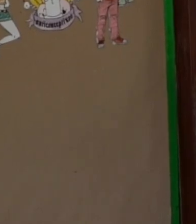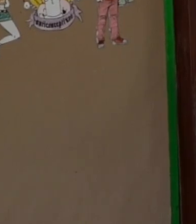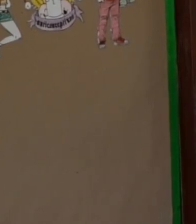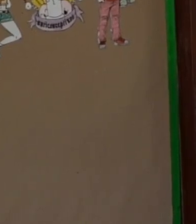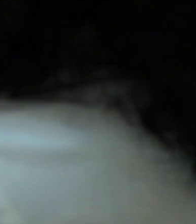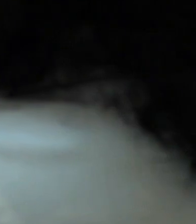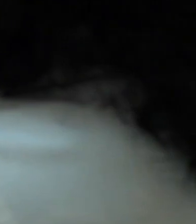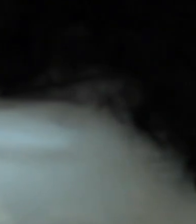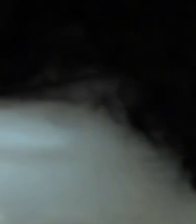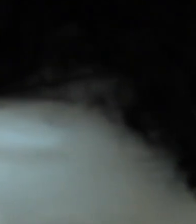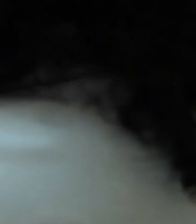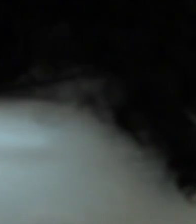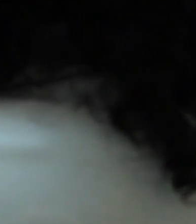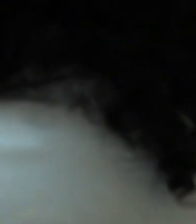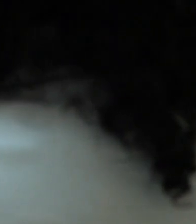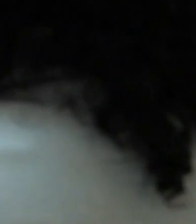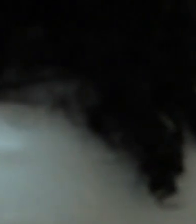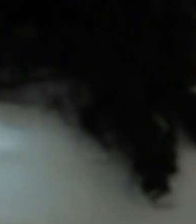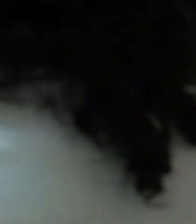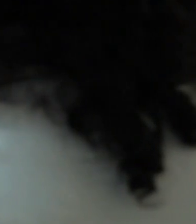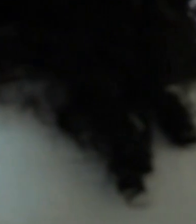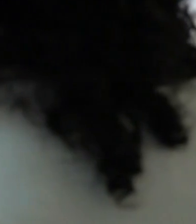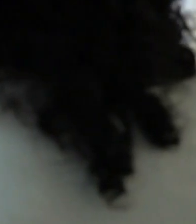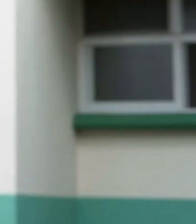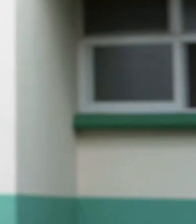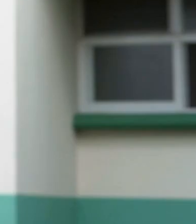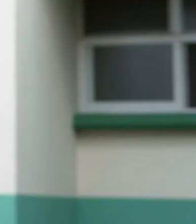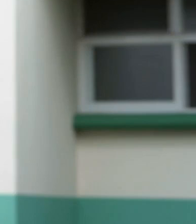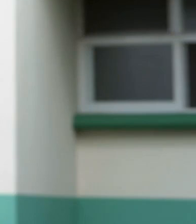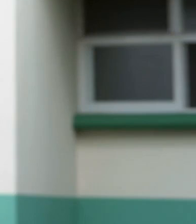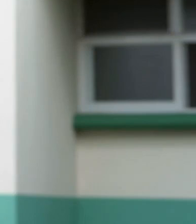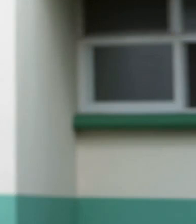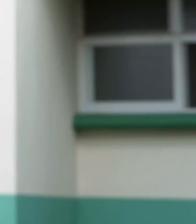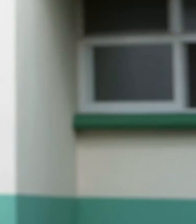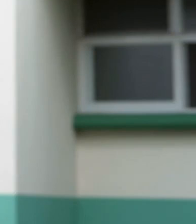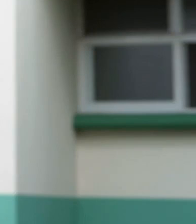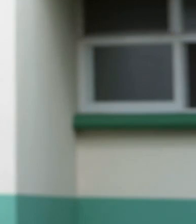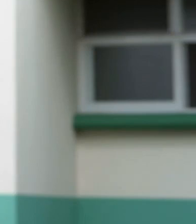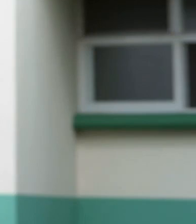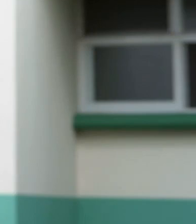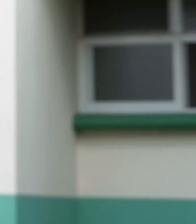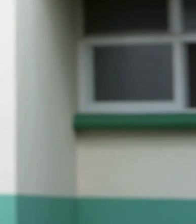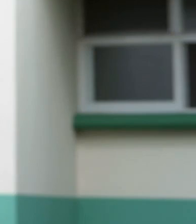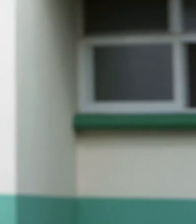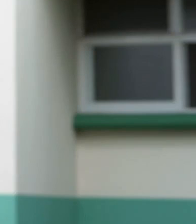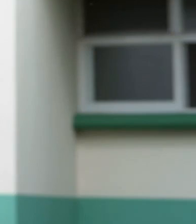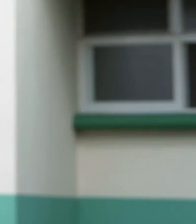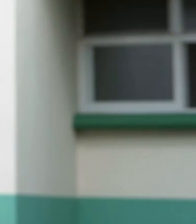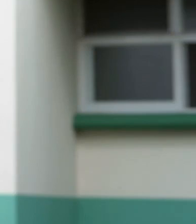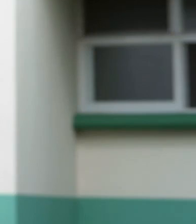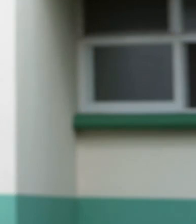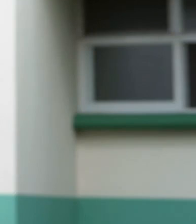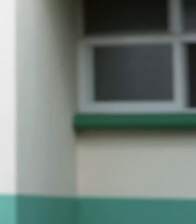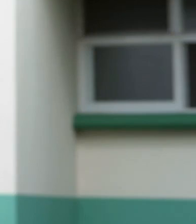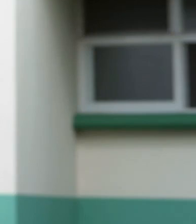damos gracias al gobierno federal y a las instituciones que competen porque pues